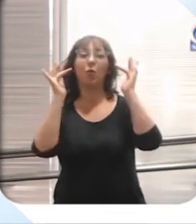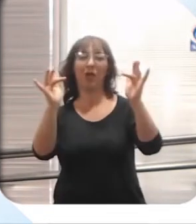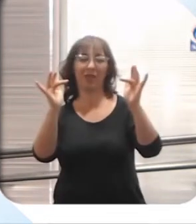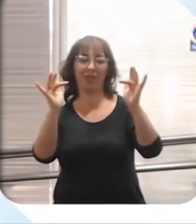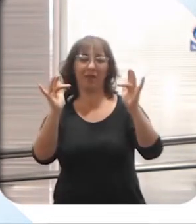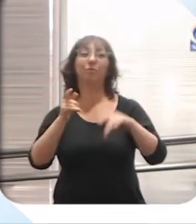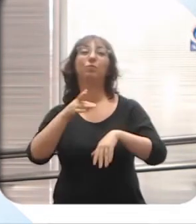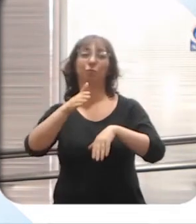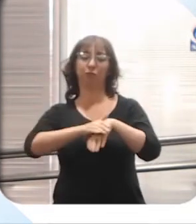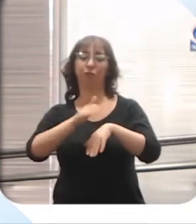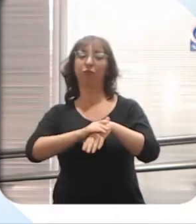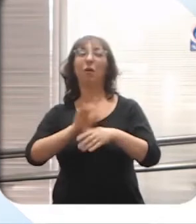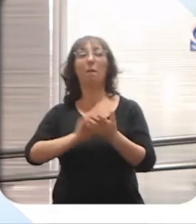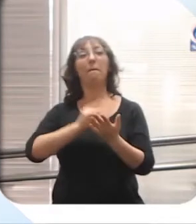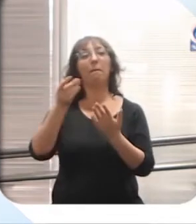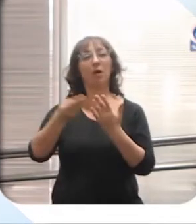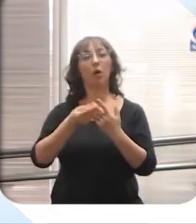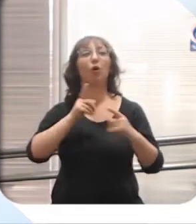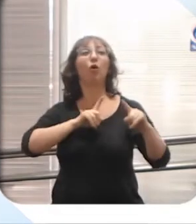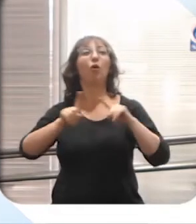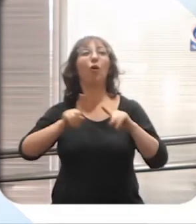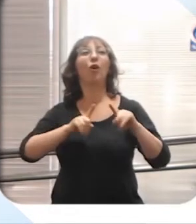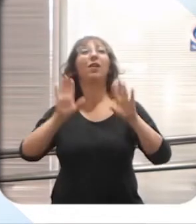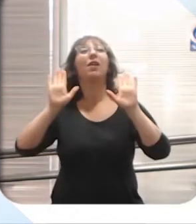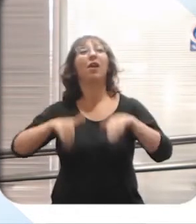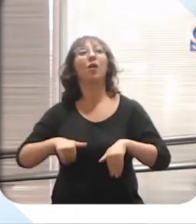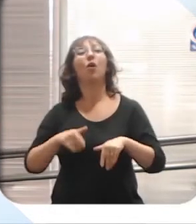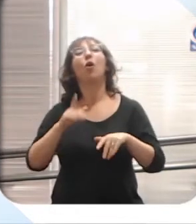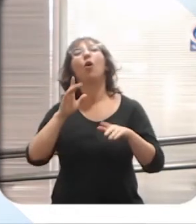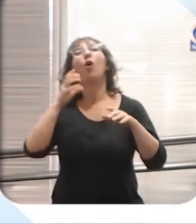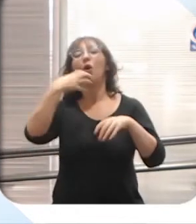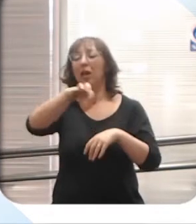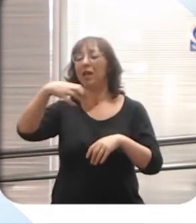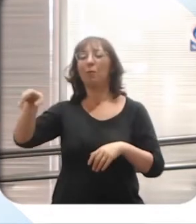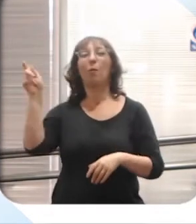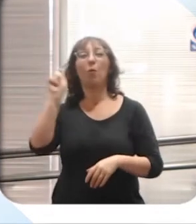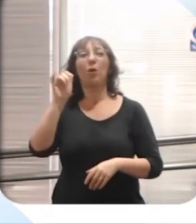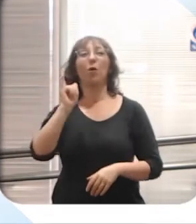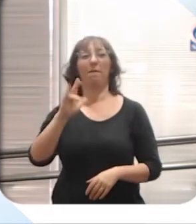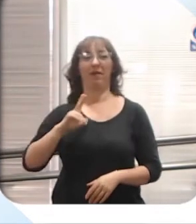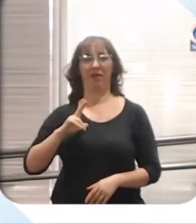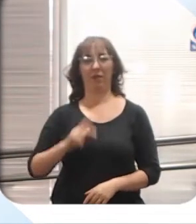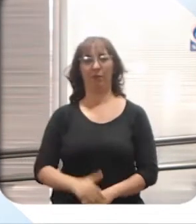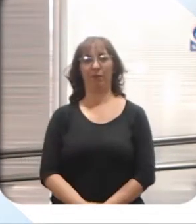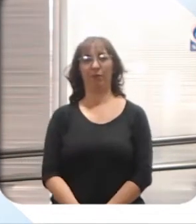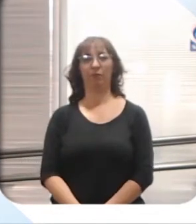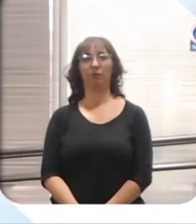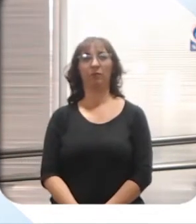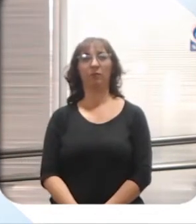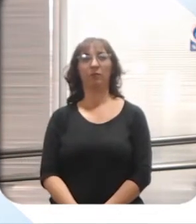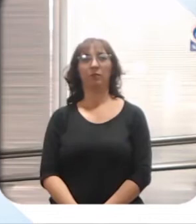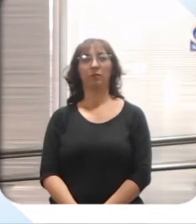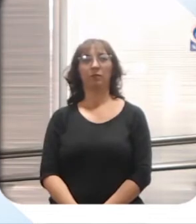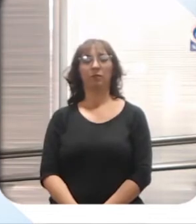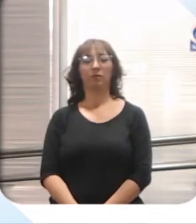educativa, encargada de proyectos, coordinadora de convenios con organismos públicos y privados.